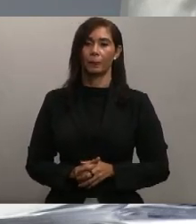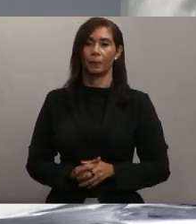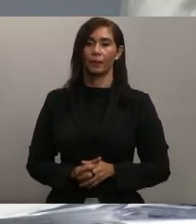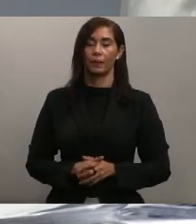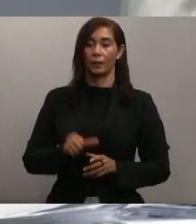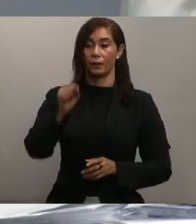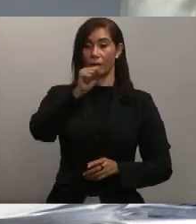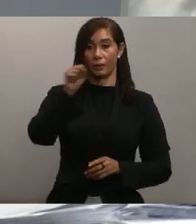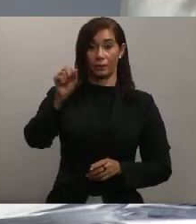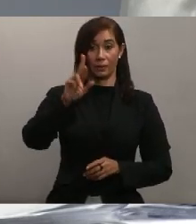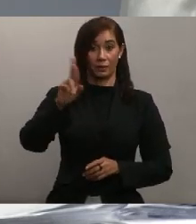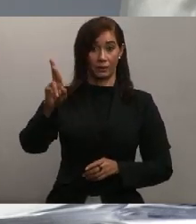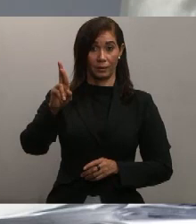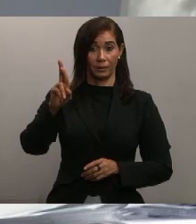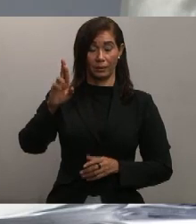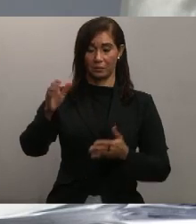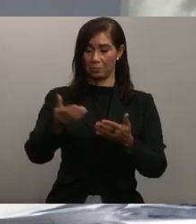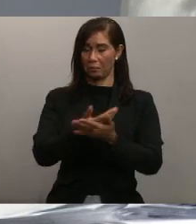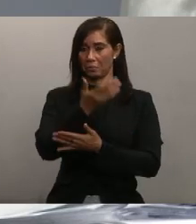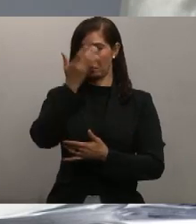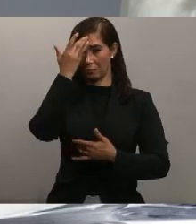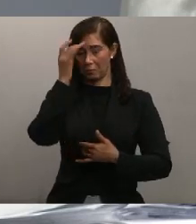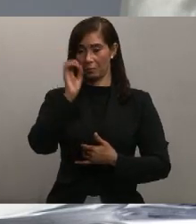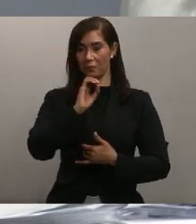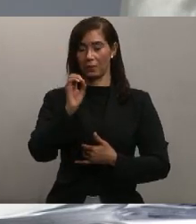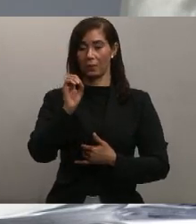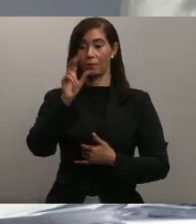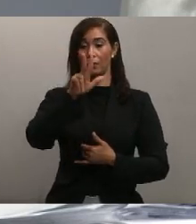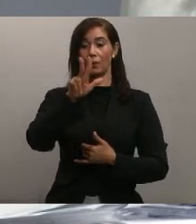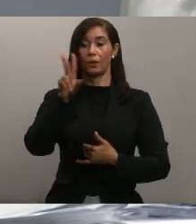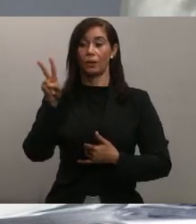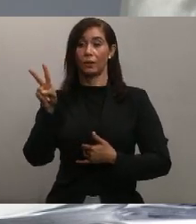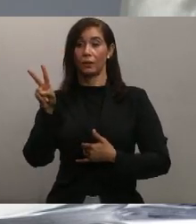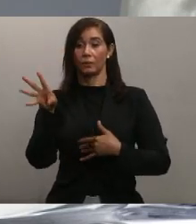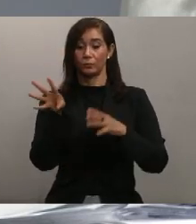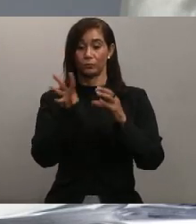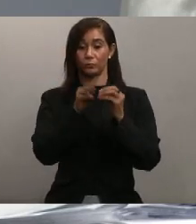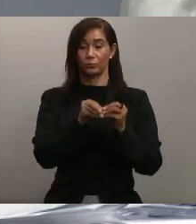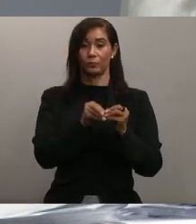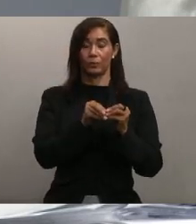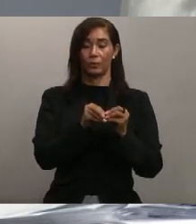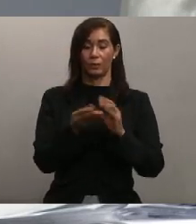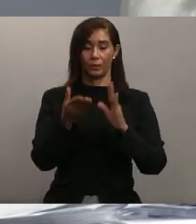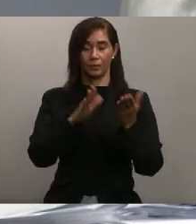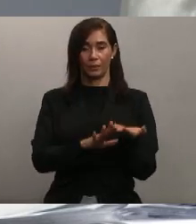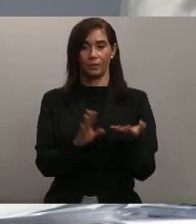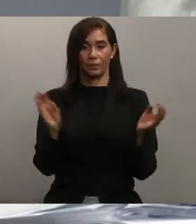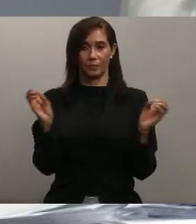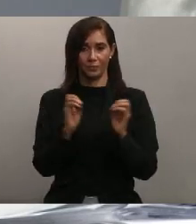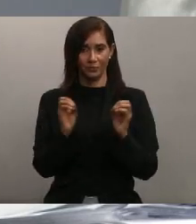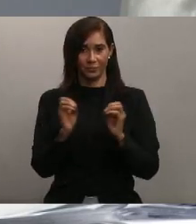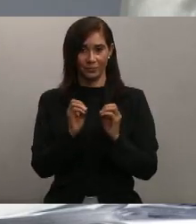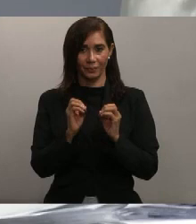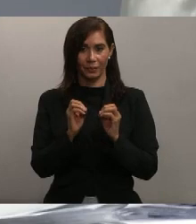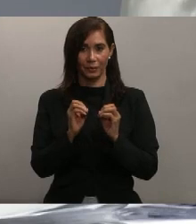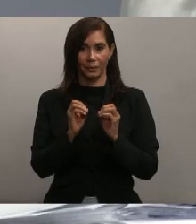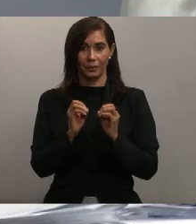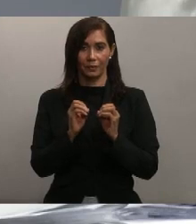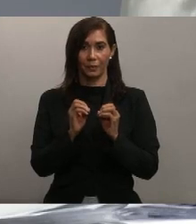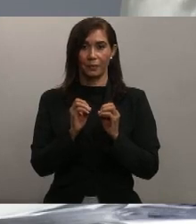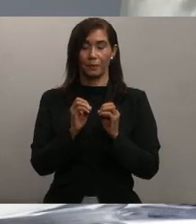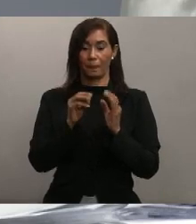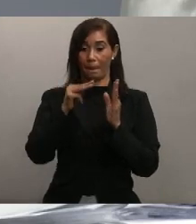Santiago Rodríguez, 0 casos nuevos, 32 acumulados, 0 fallecimientos.